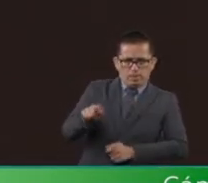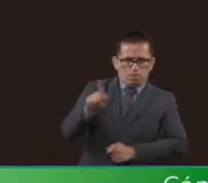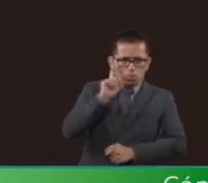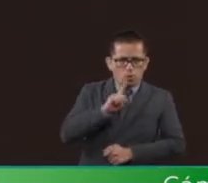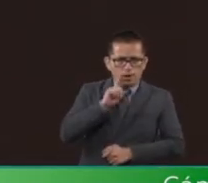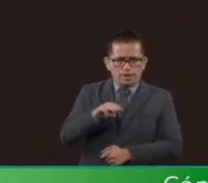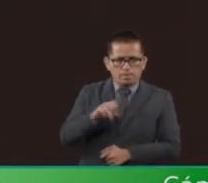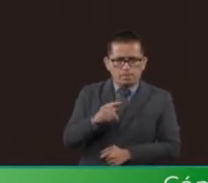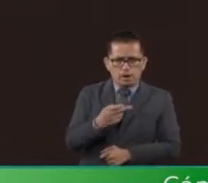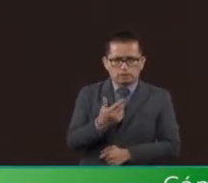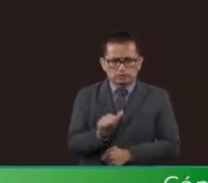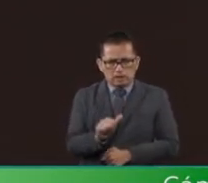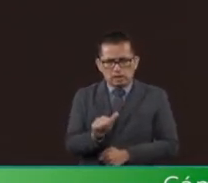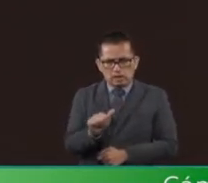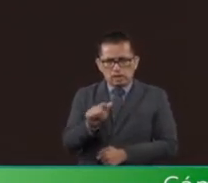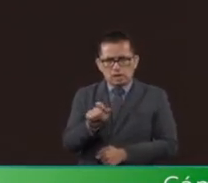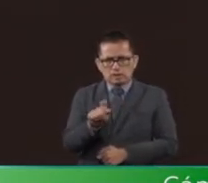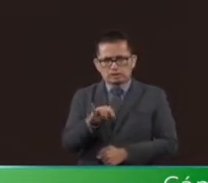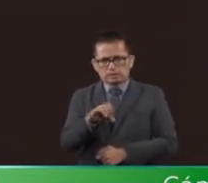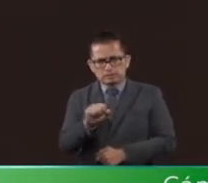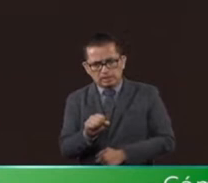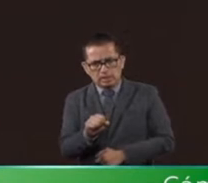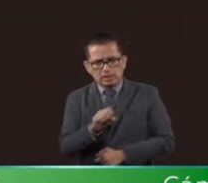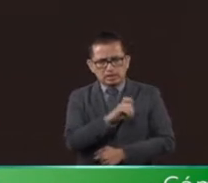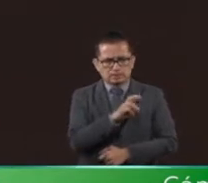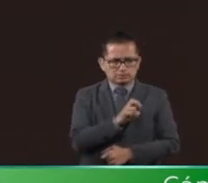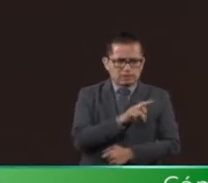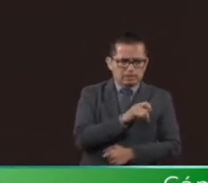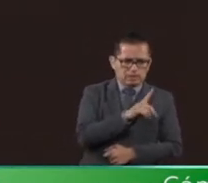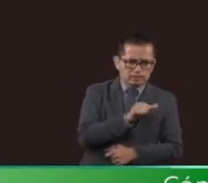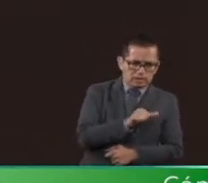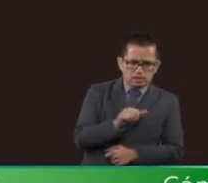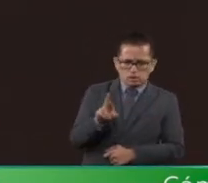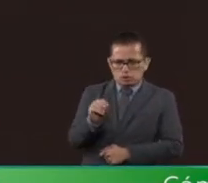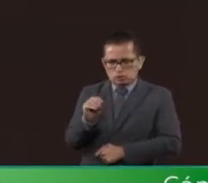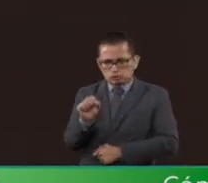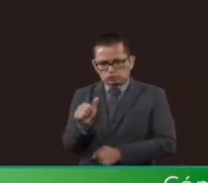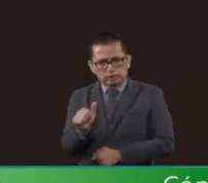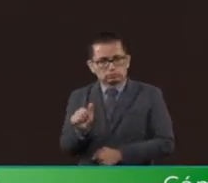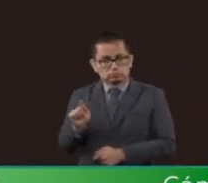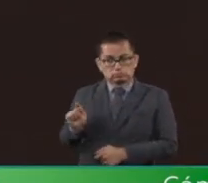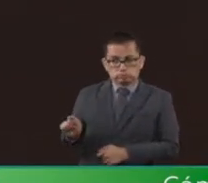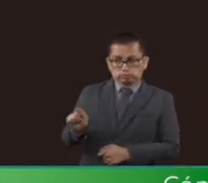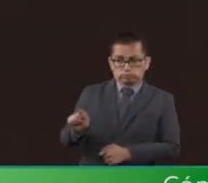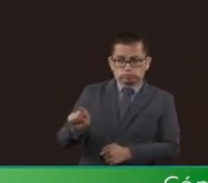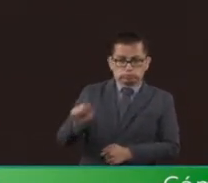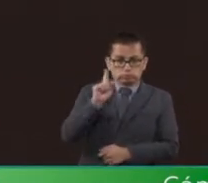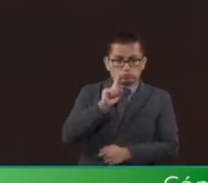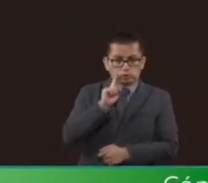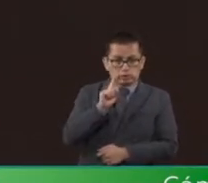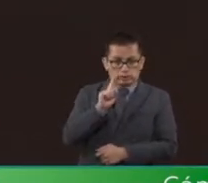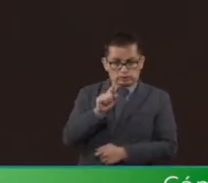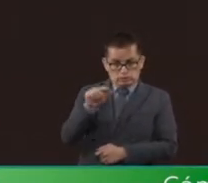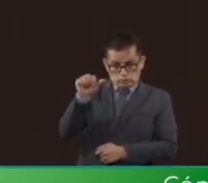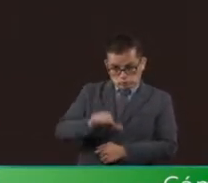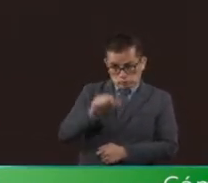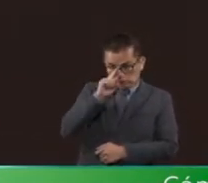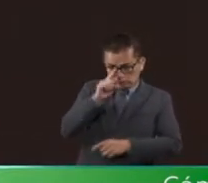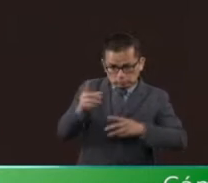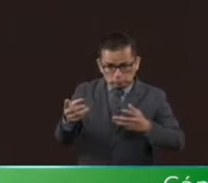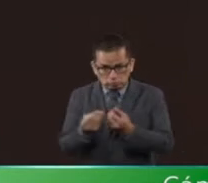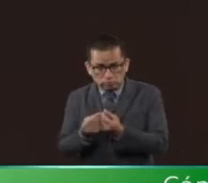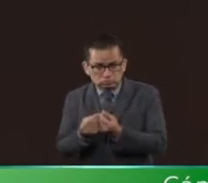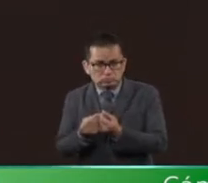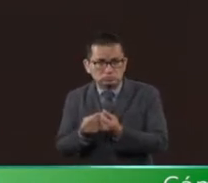Esmeralda y Rosa. Mujeres que ya no están hoy aquí porque no tuvieron el tiempo ni la